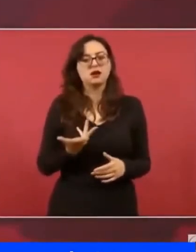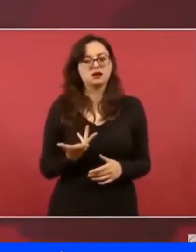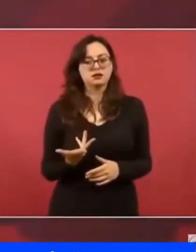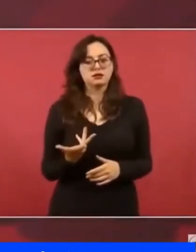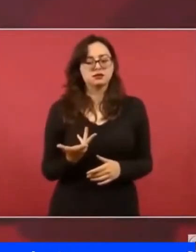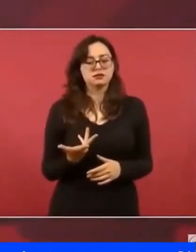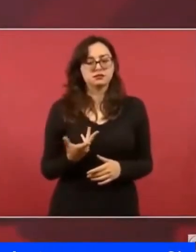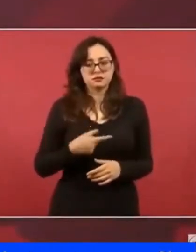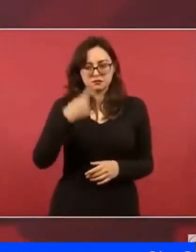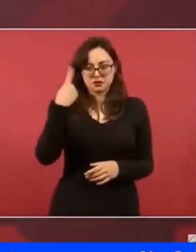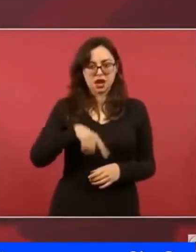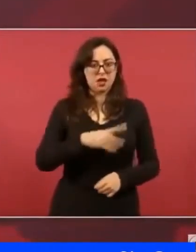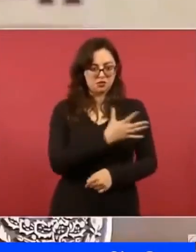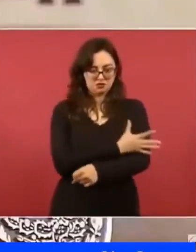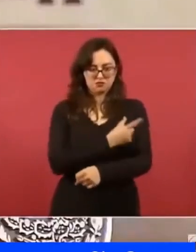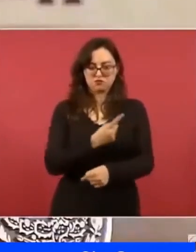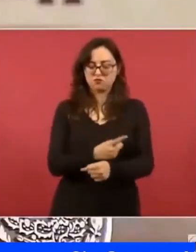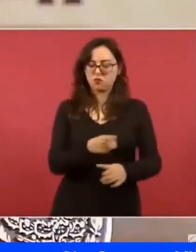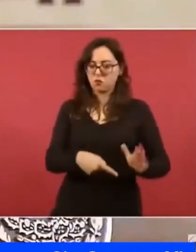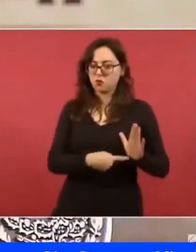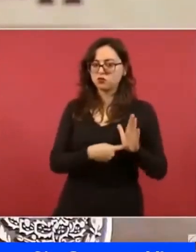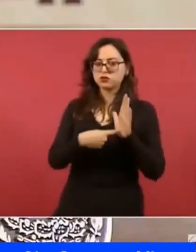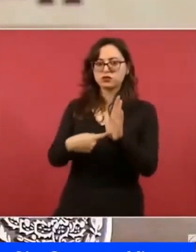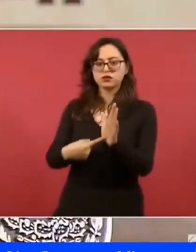nuestra honestidad.